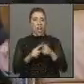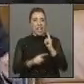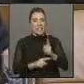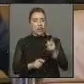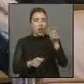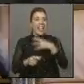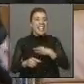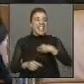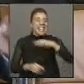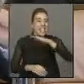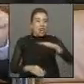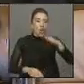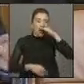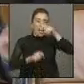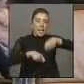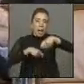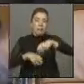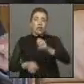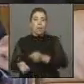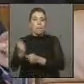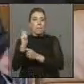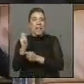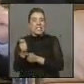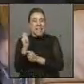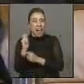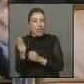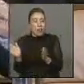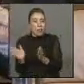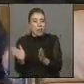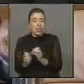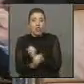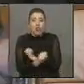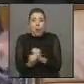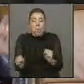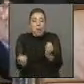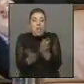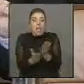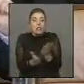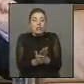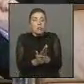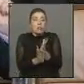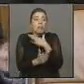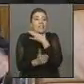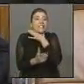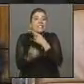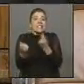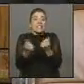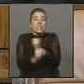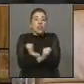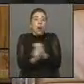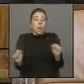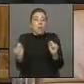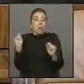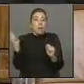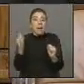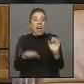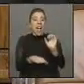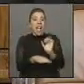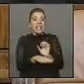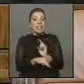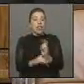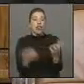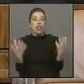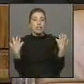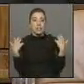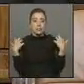campesinos, que los hijos de los pescadores artesanales no puedan seguir estudiando porque no alcanzan las lucas y porque el Estado no se ha hecho